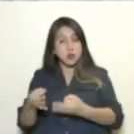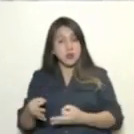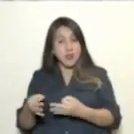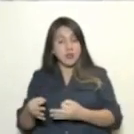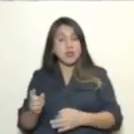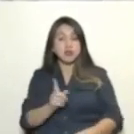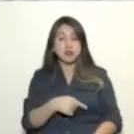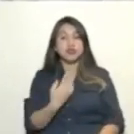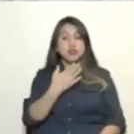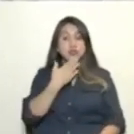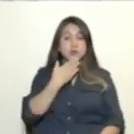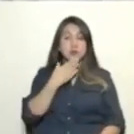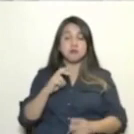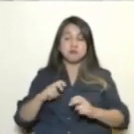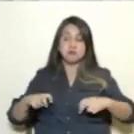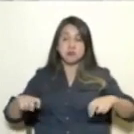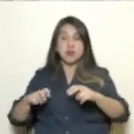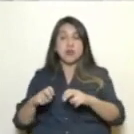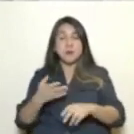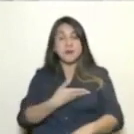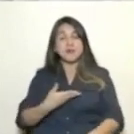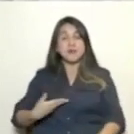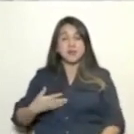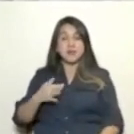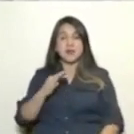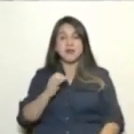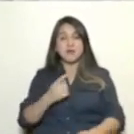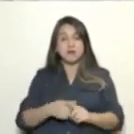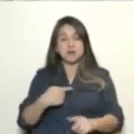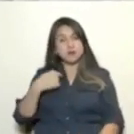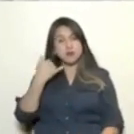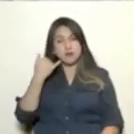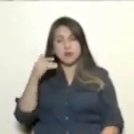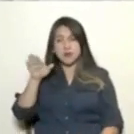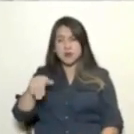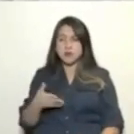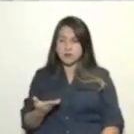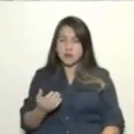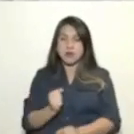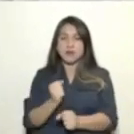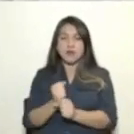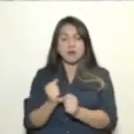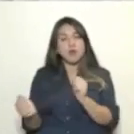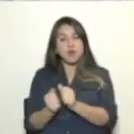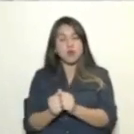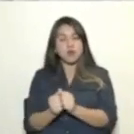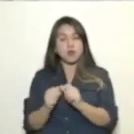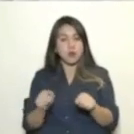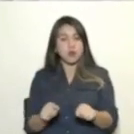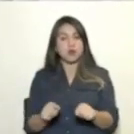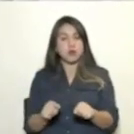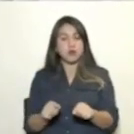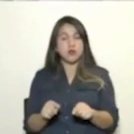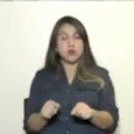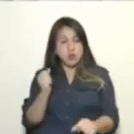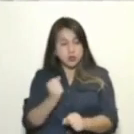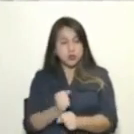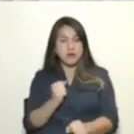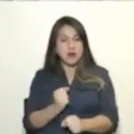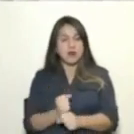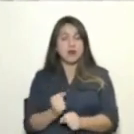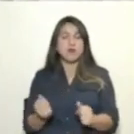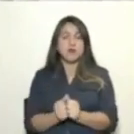también. Llamé al presidente Fox y le dije, presidente, ¿qué le parece que trabajemos juntos esto? Y lo trabajamos